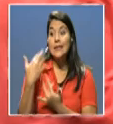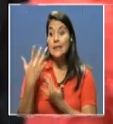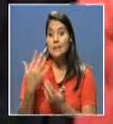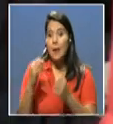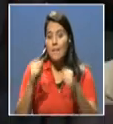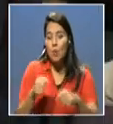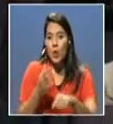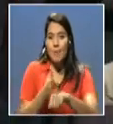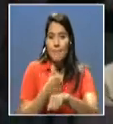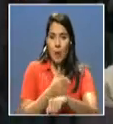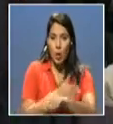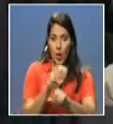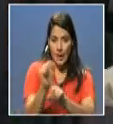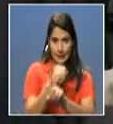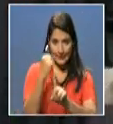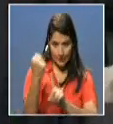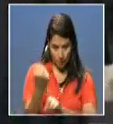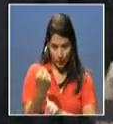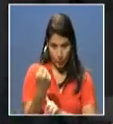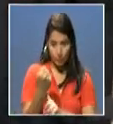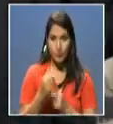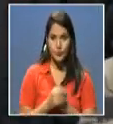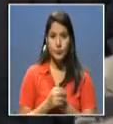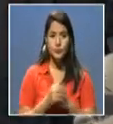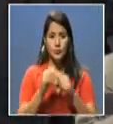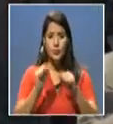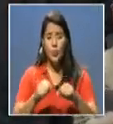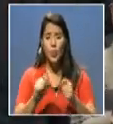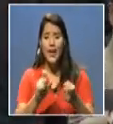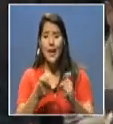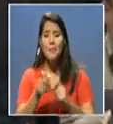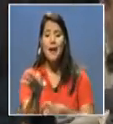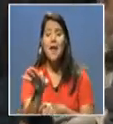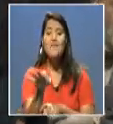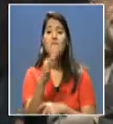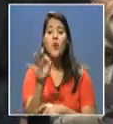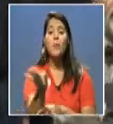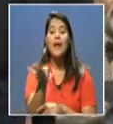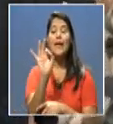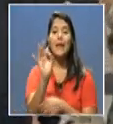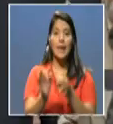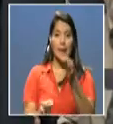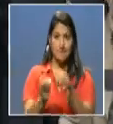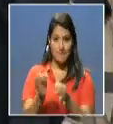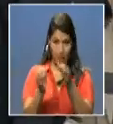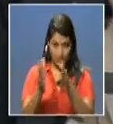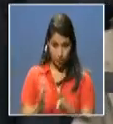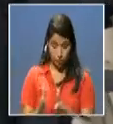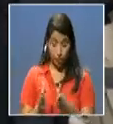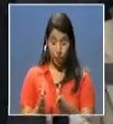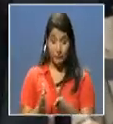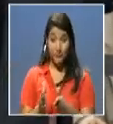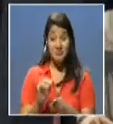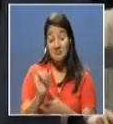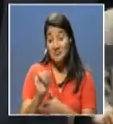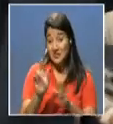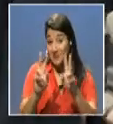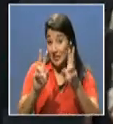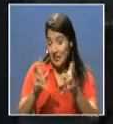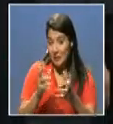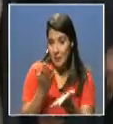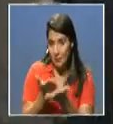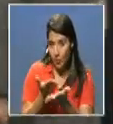mejorar la situación. Carrera fiscal y cambiar la forma de elegir a los magistrados son 2 de los temas que la Asociación de Fiscales